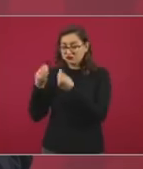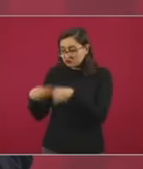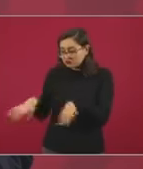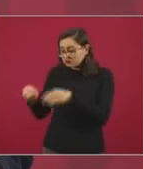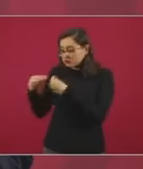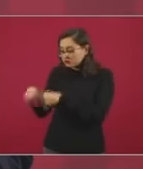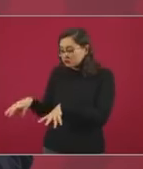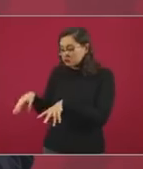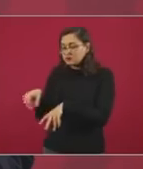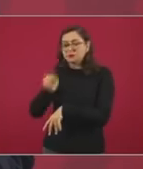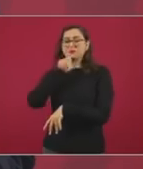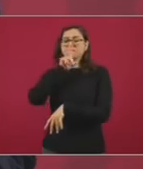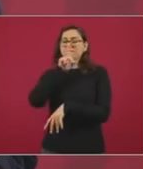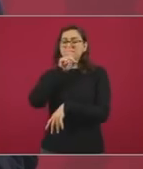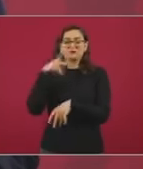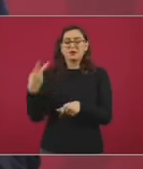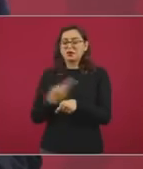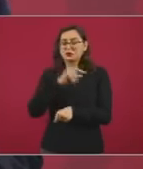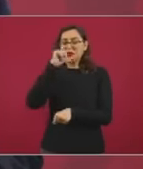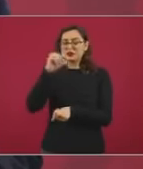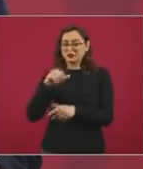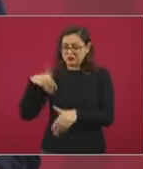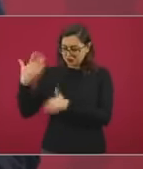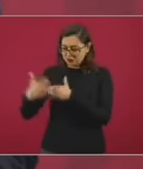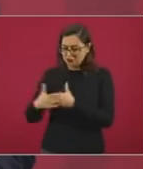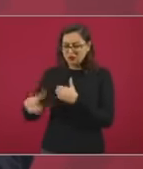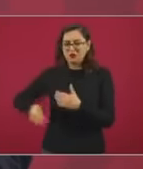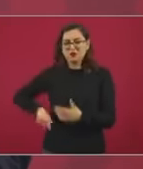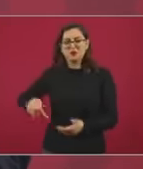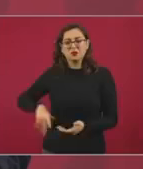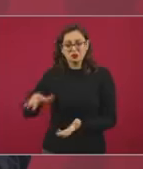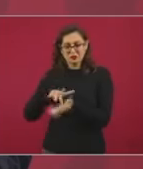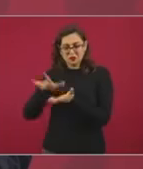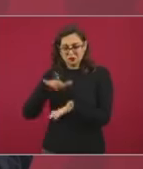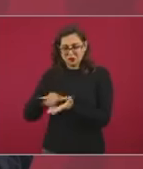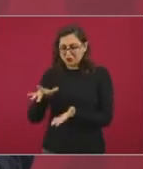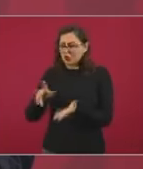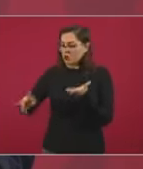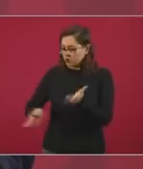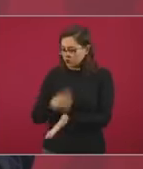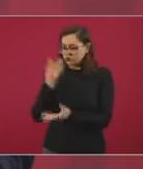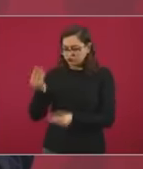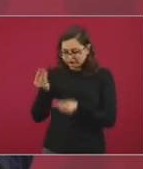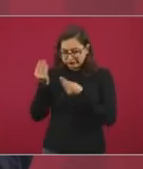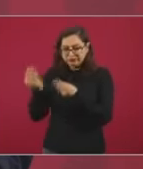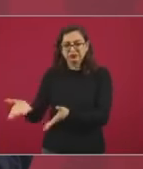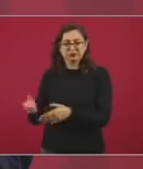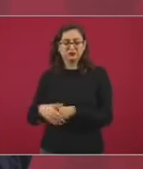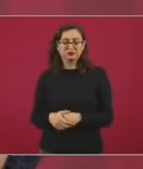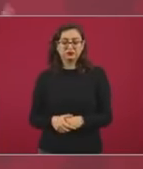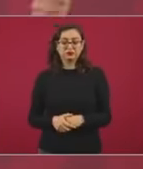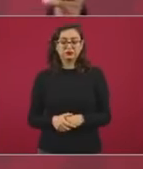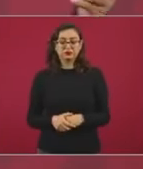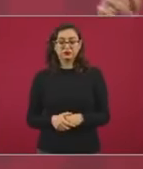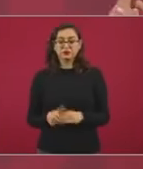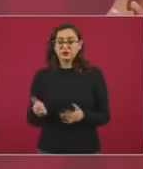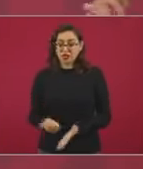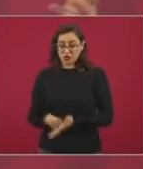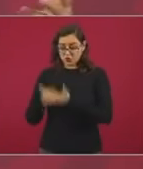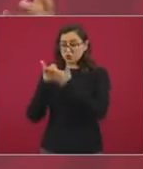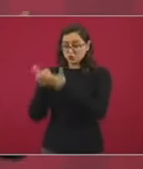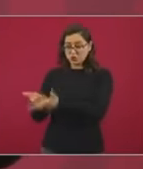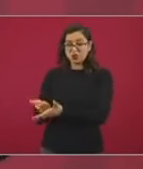iban a ser repuestos, se les iba a ayudar, pero que lo importante